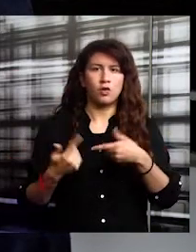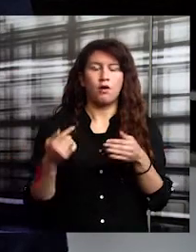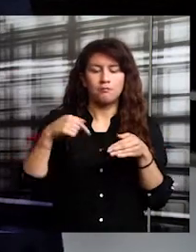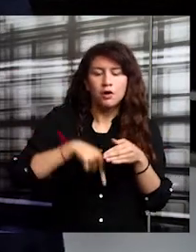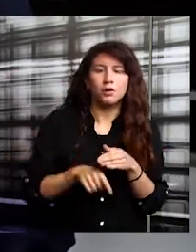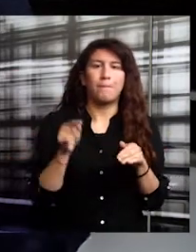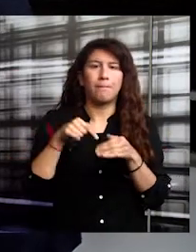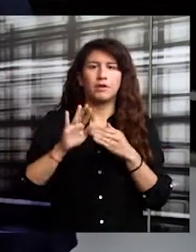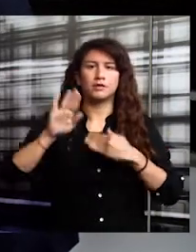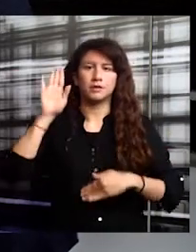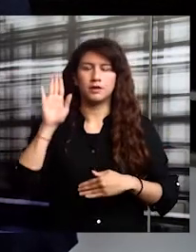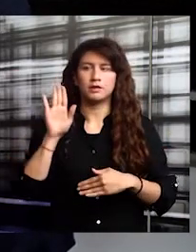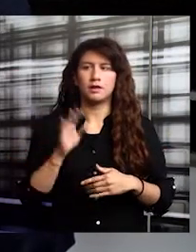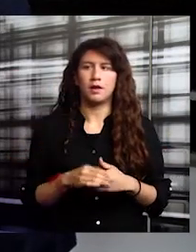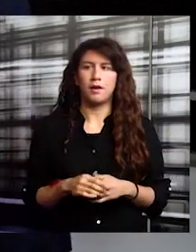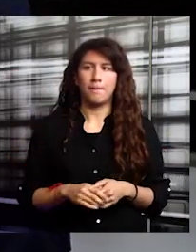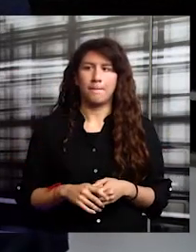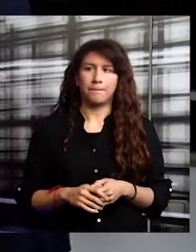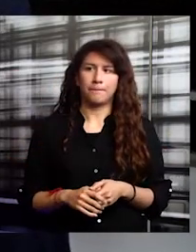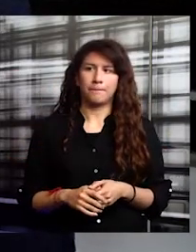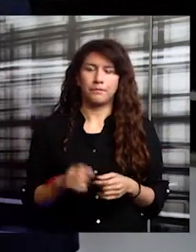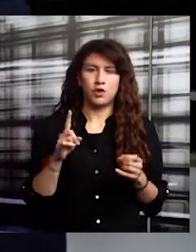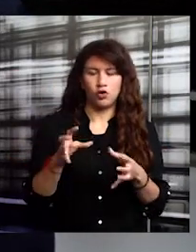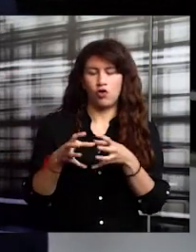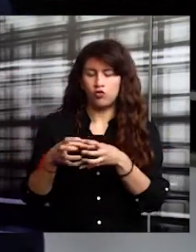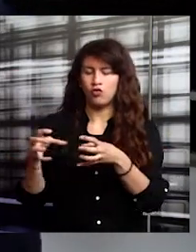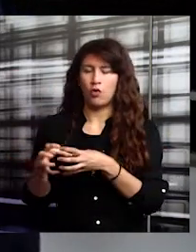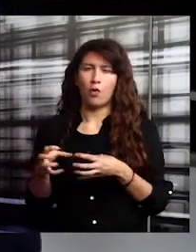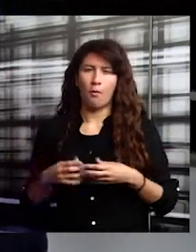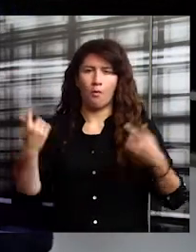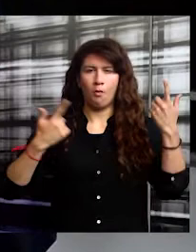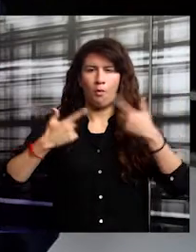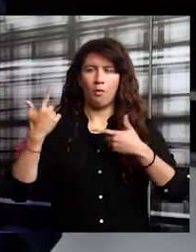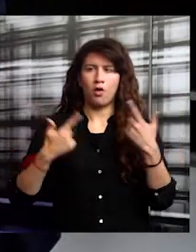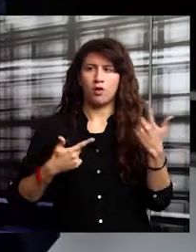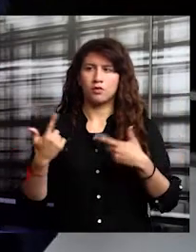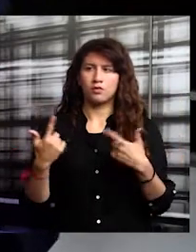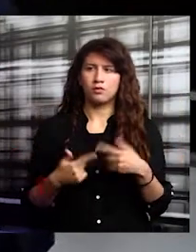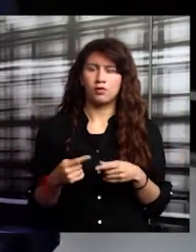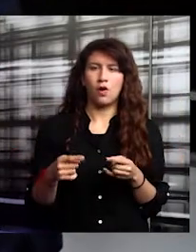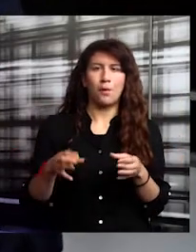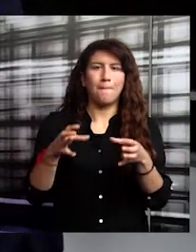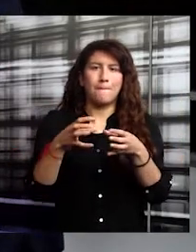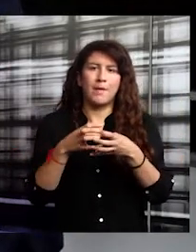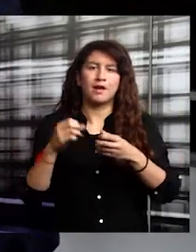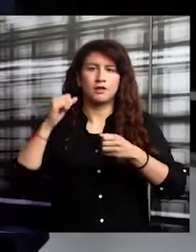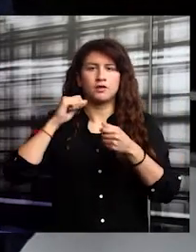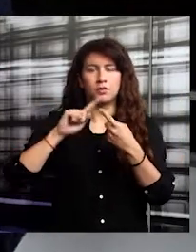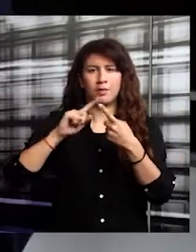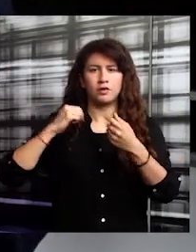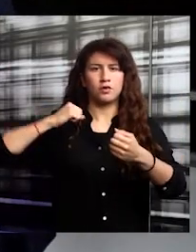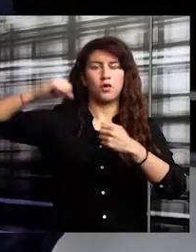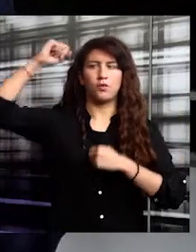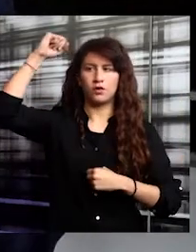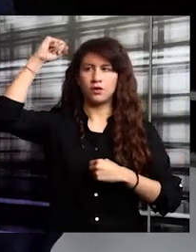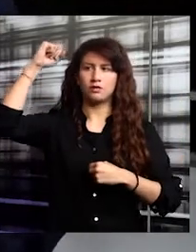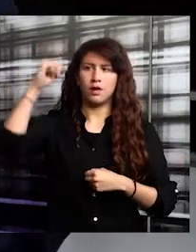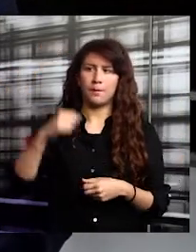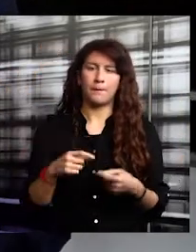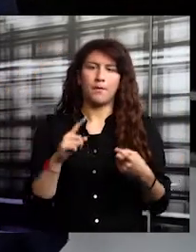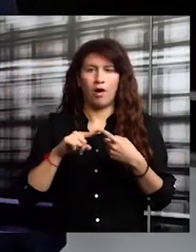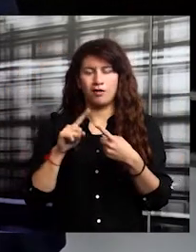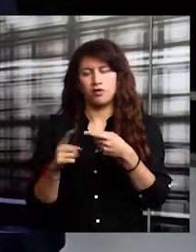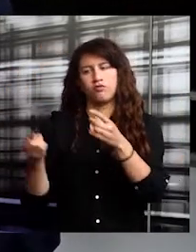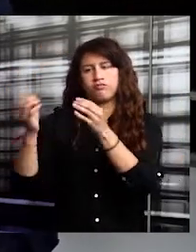presentes, específicamente los que conforman las bancadas del Congreso Nacional, ya que se restó el Partido Comunista y un par de